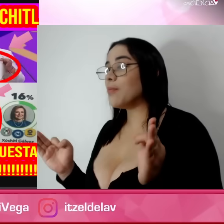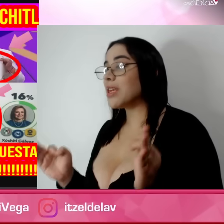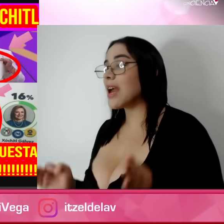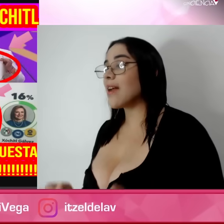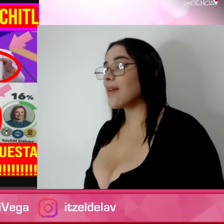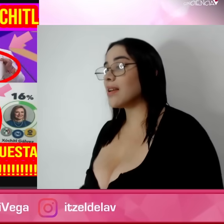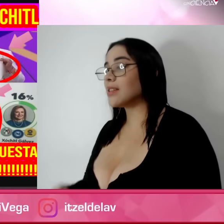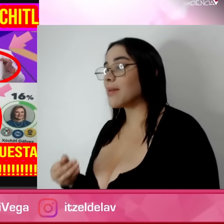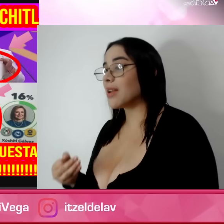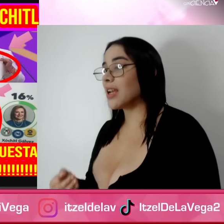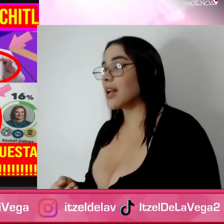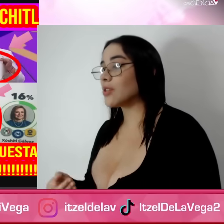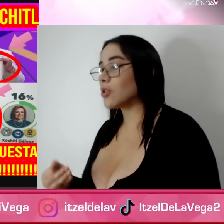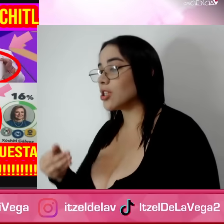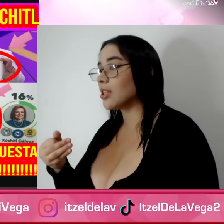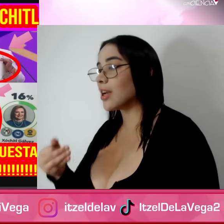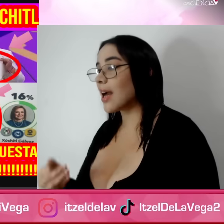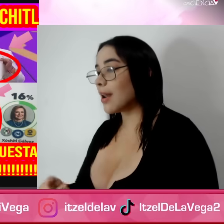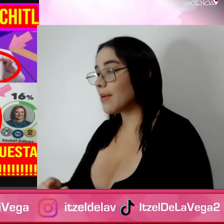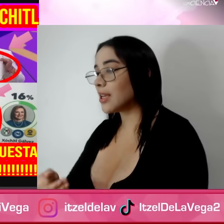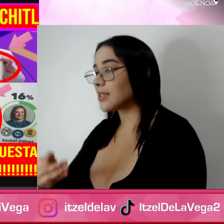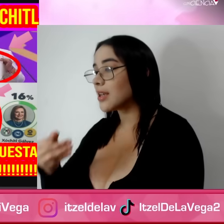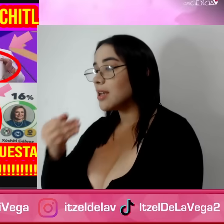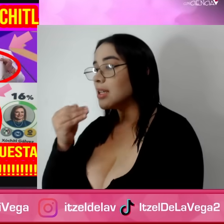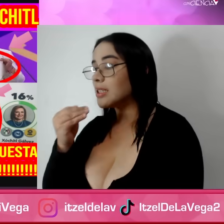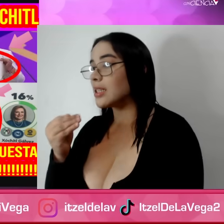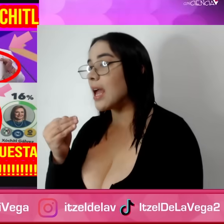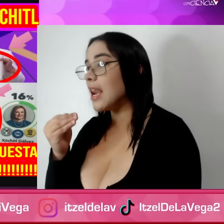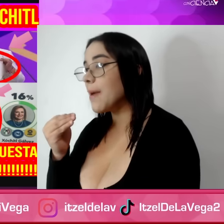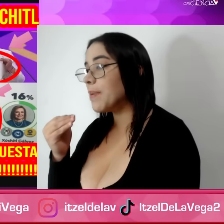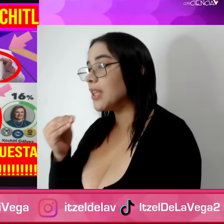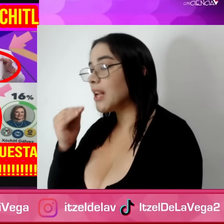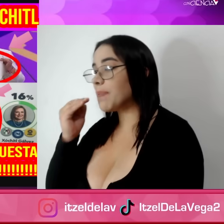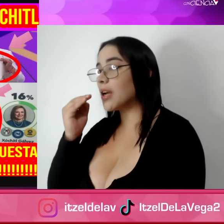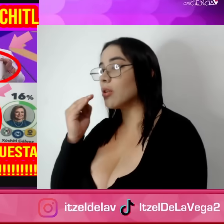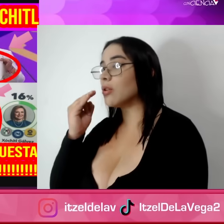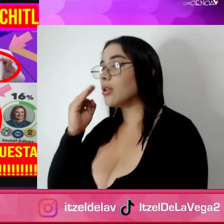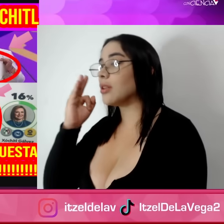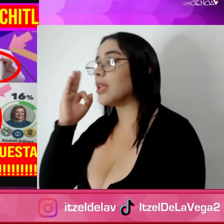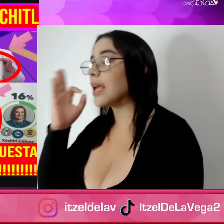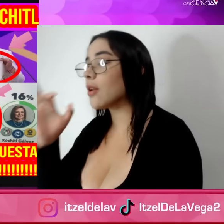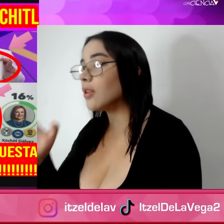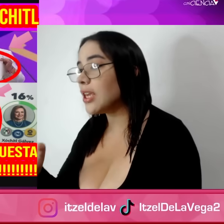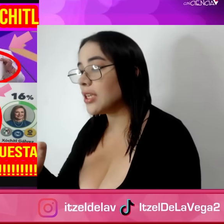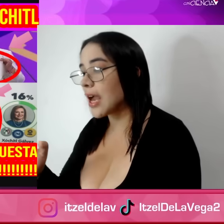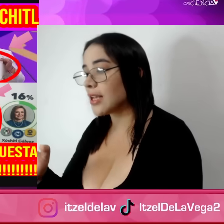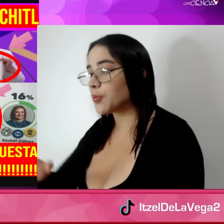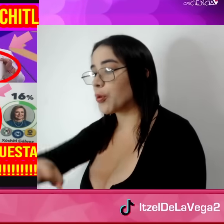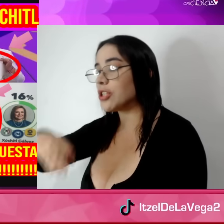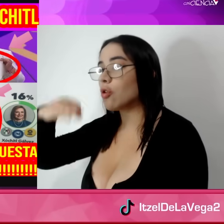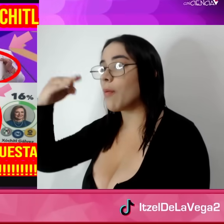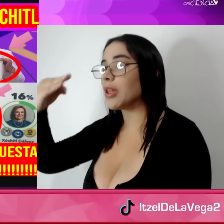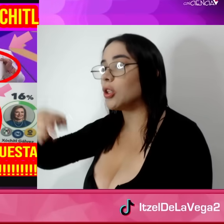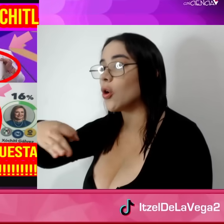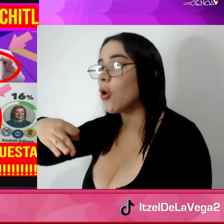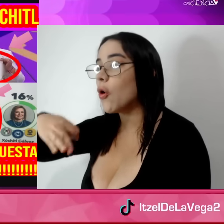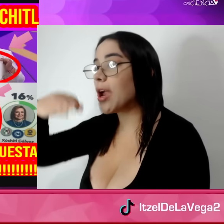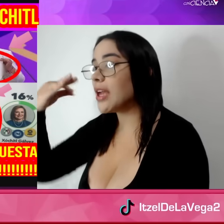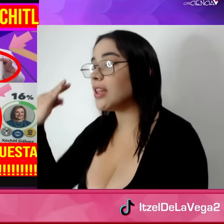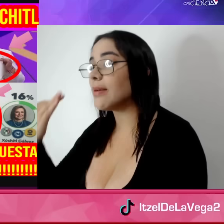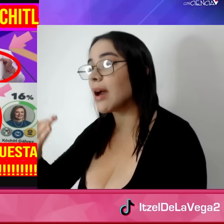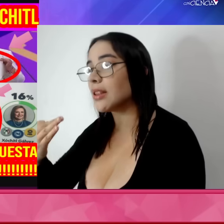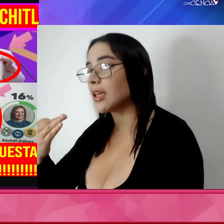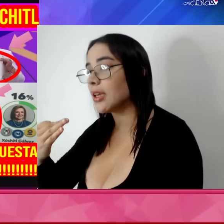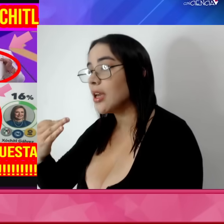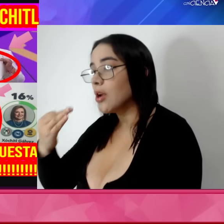Derrotada y humillada de esta manera, Xóchitl Gálvez sale a pedir perdón de rodillas, pues cometió